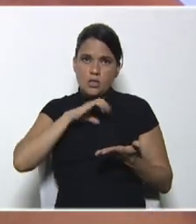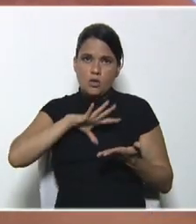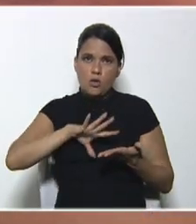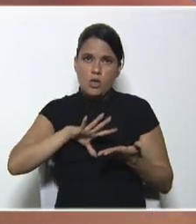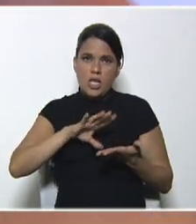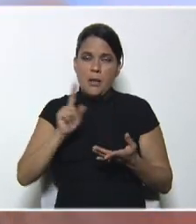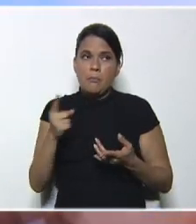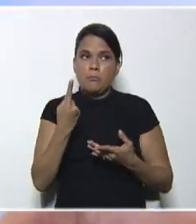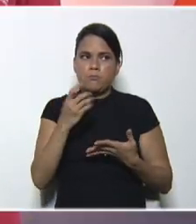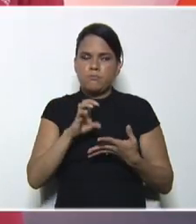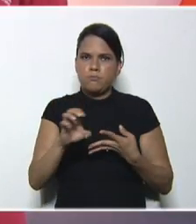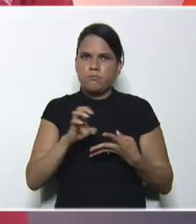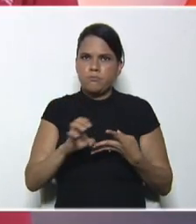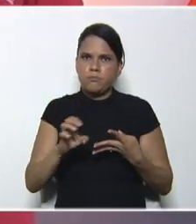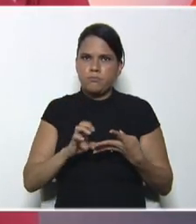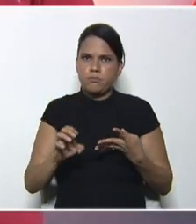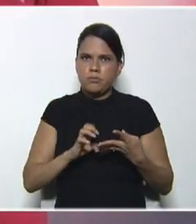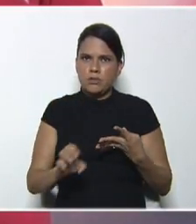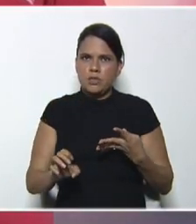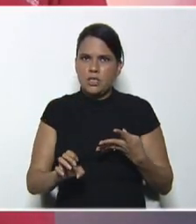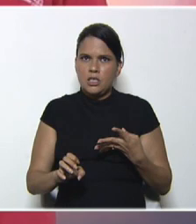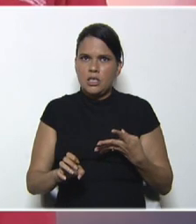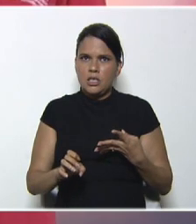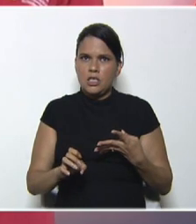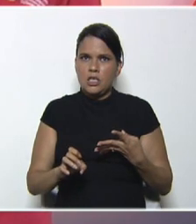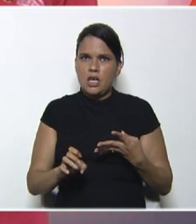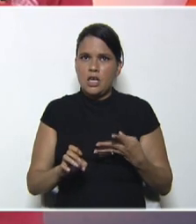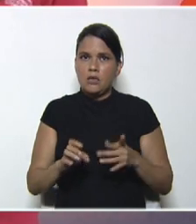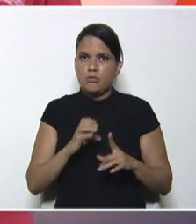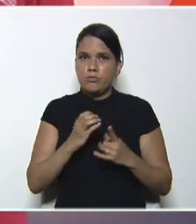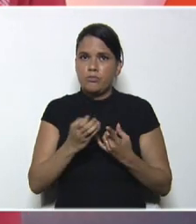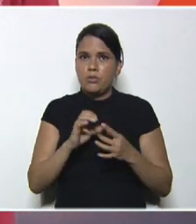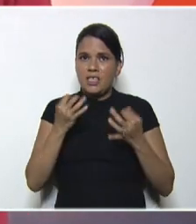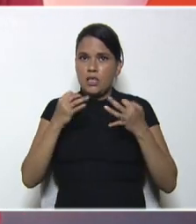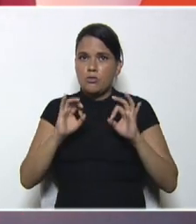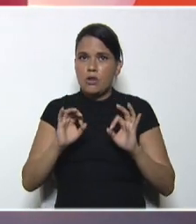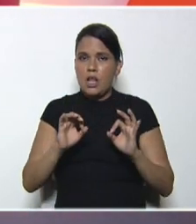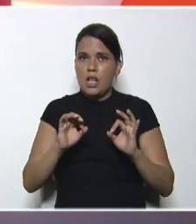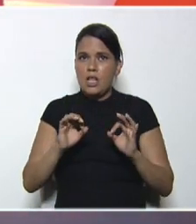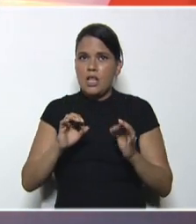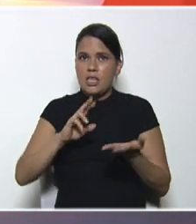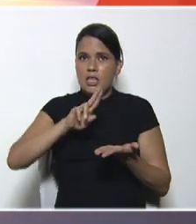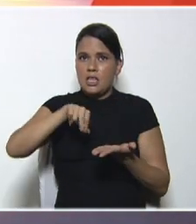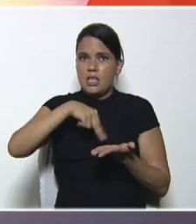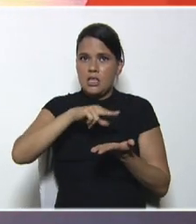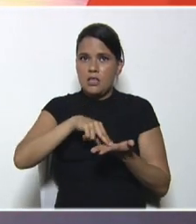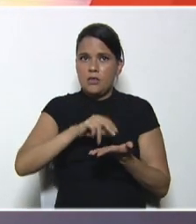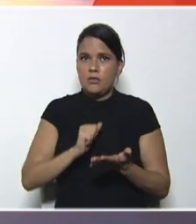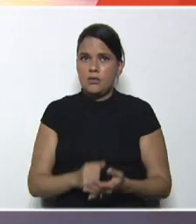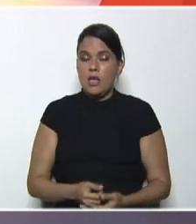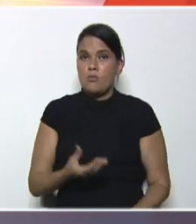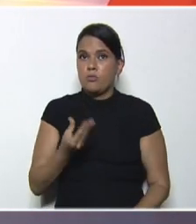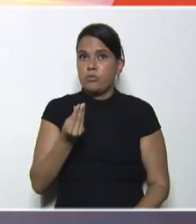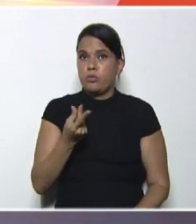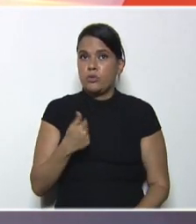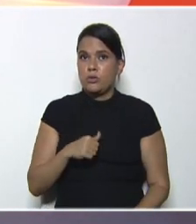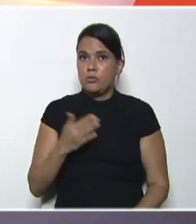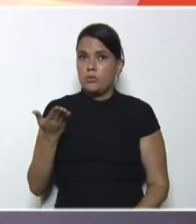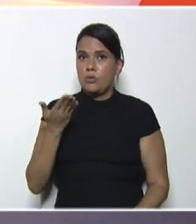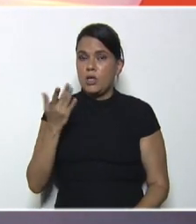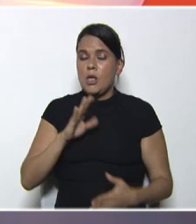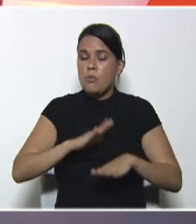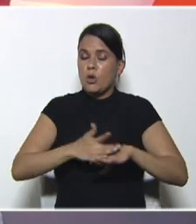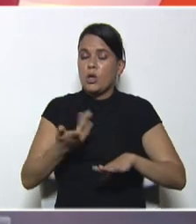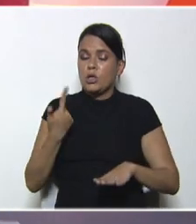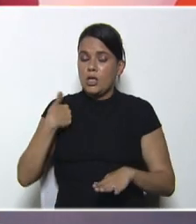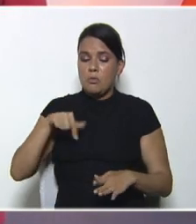principales características de los patrimonios naturales de la nación. Son varios y es muy interesante porque los podemos